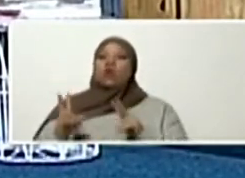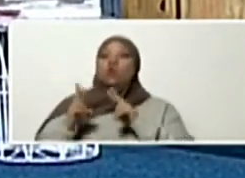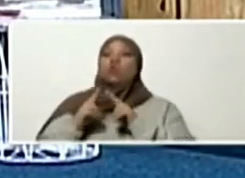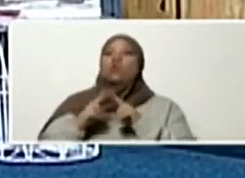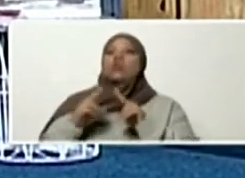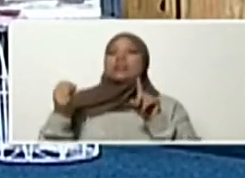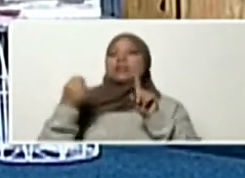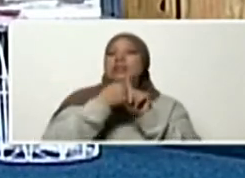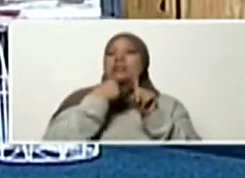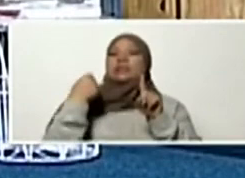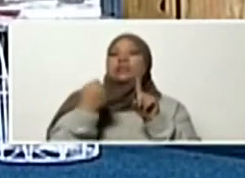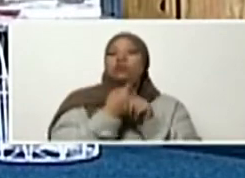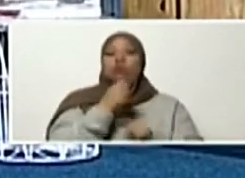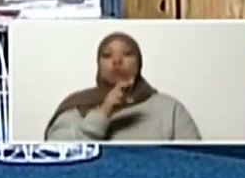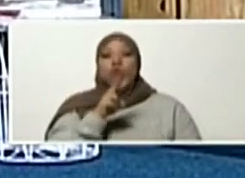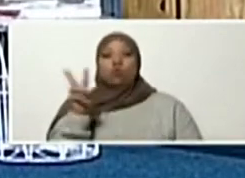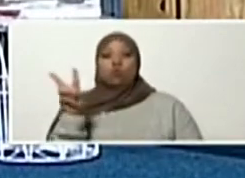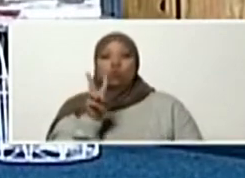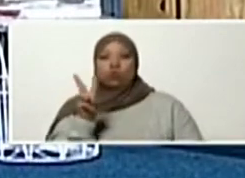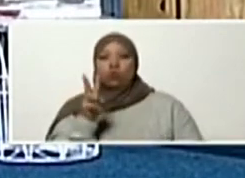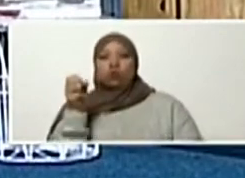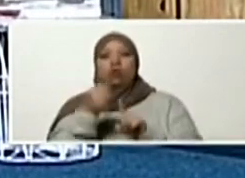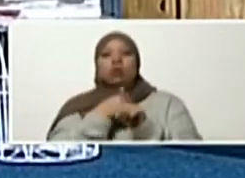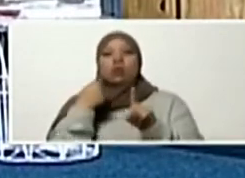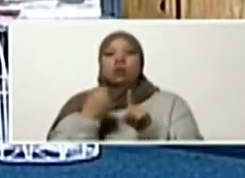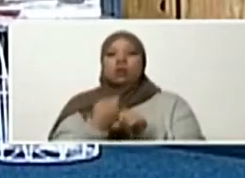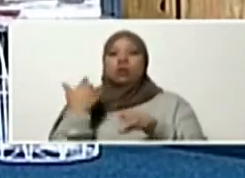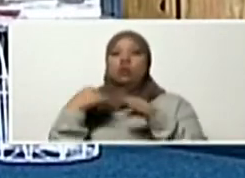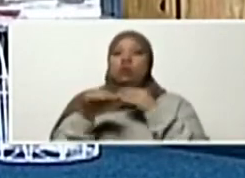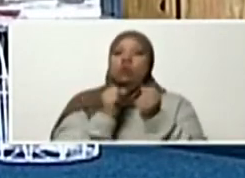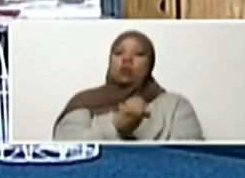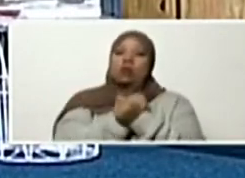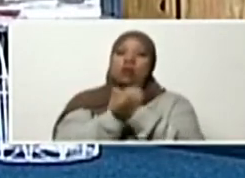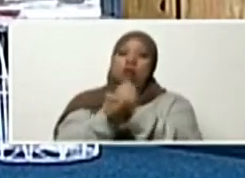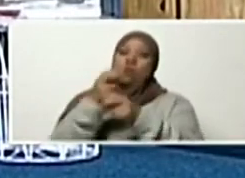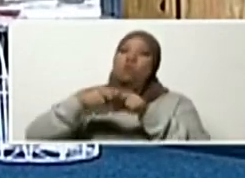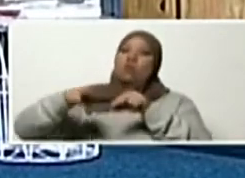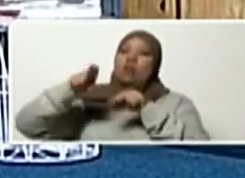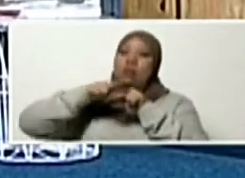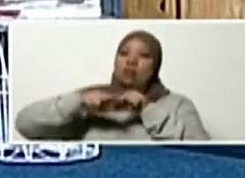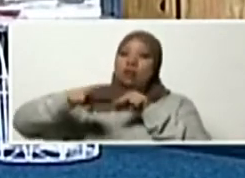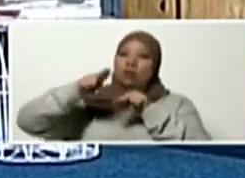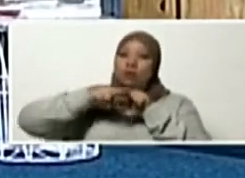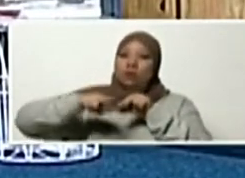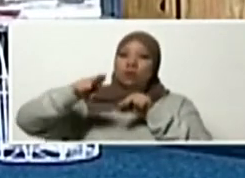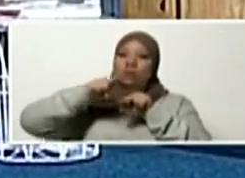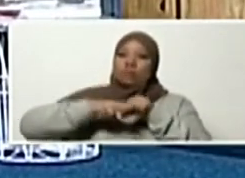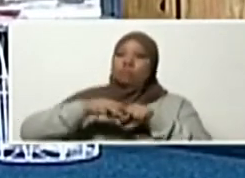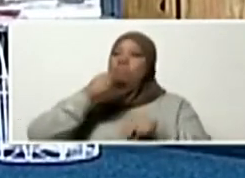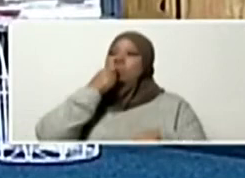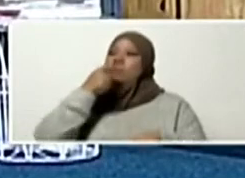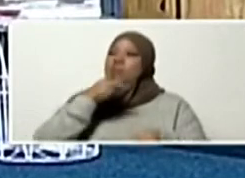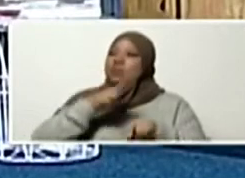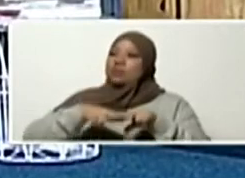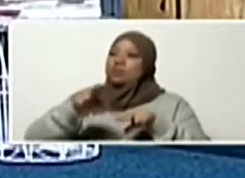lucha, que nos conoce y nos manifiesta sus cariños. Una niña de la India. ¿Quieren verlo? Vamos a